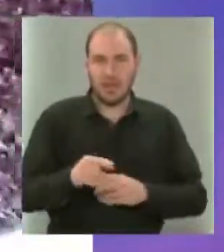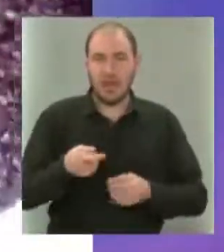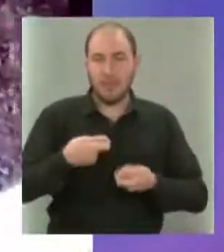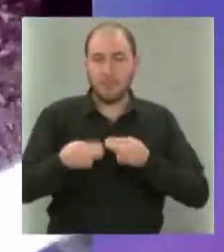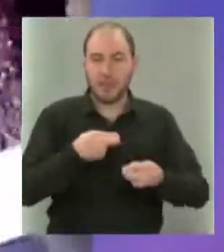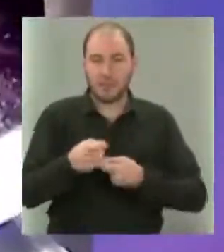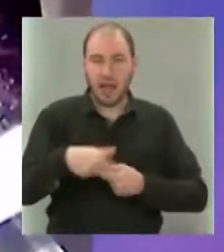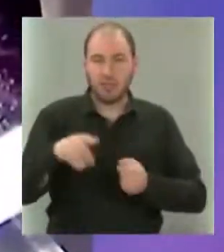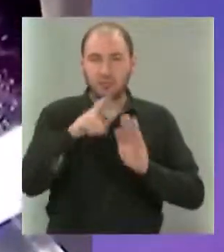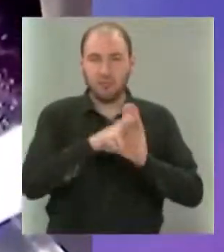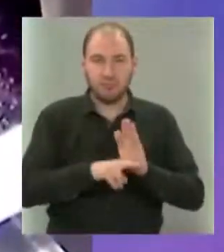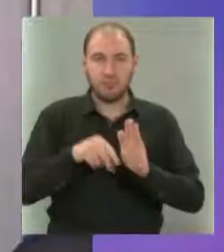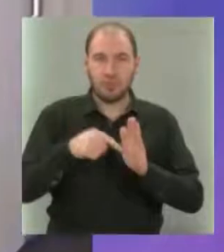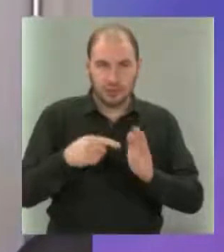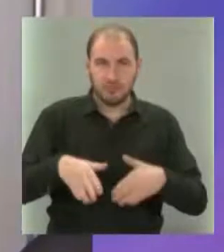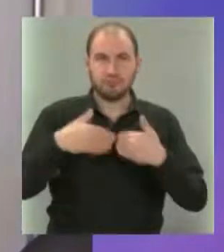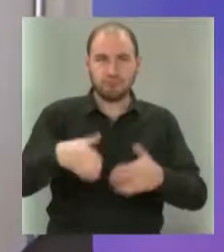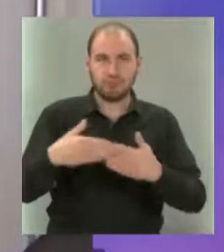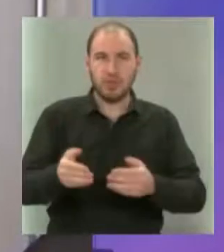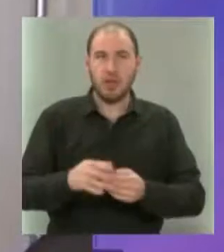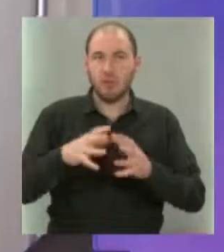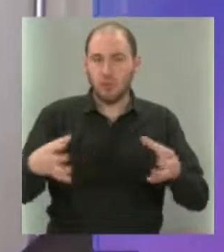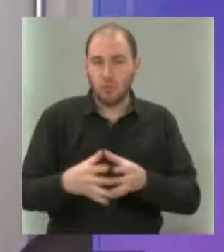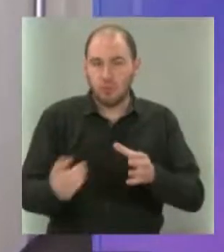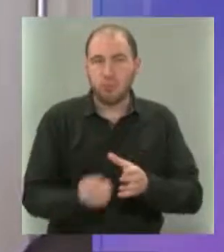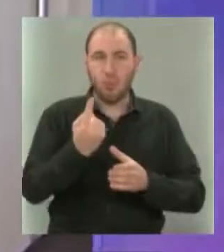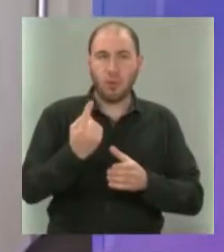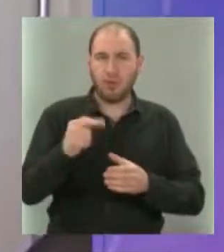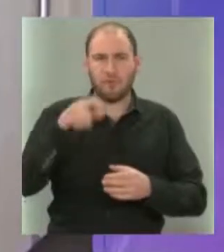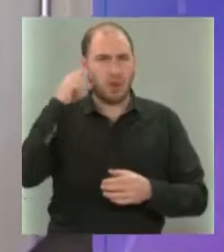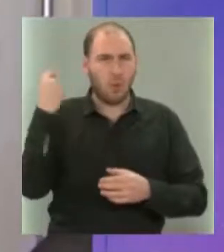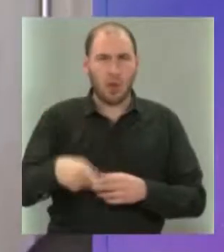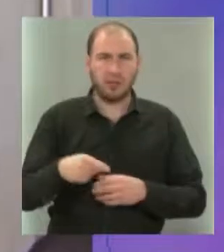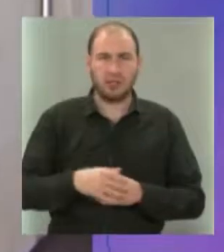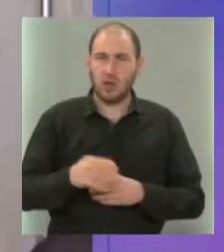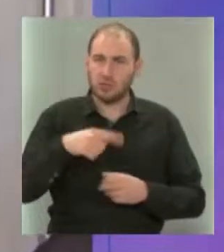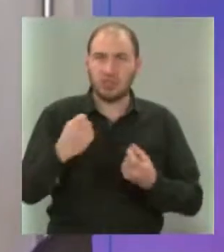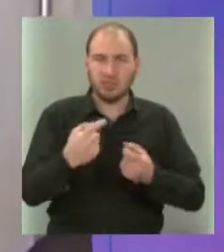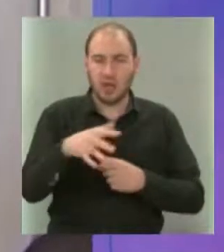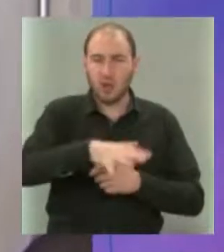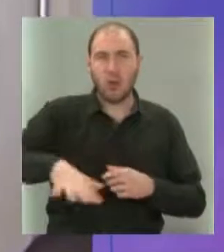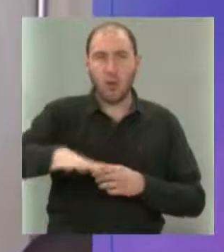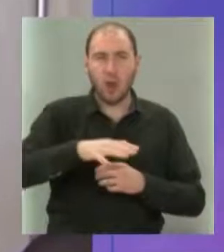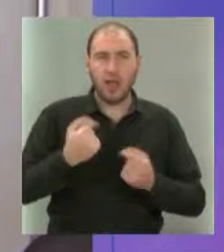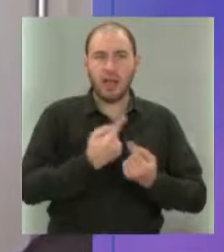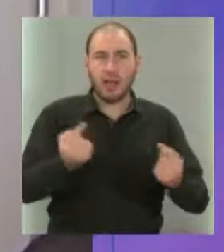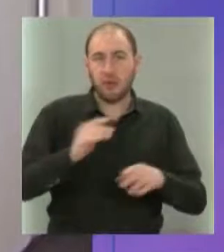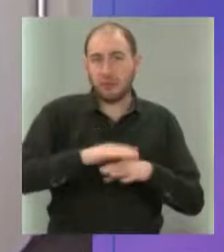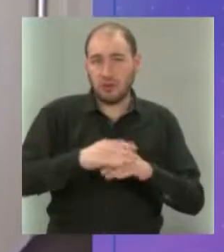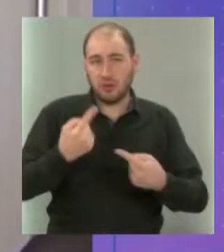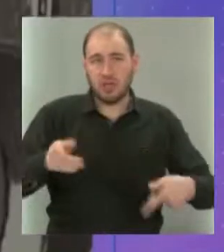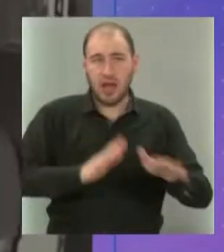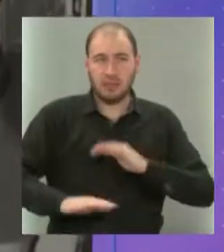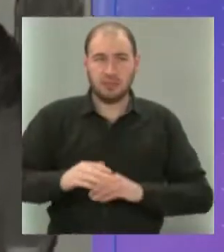mercado, con todas estas reglas, cada vez vamos más hacia un monopolio. Y eso es una vergüenza realmente. Necesitamos un espacio y que cada uno se haga cargo de lo que